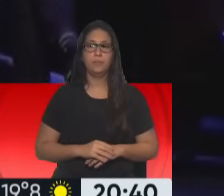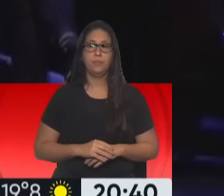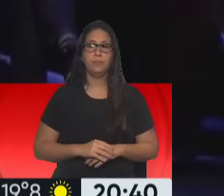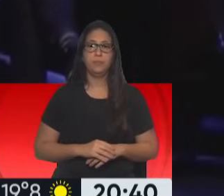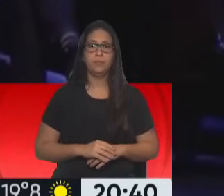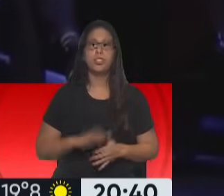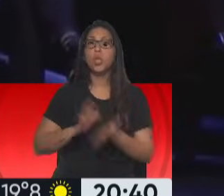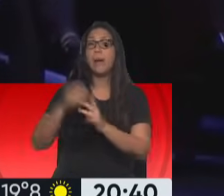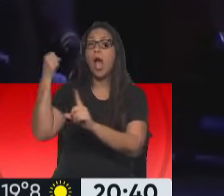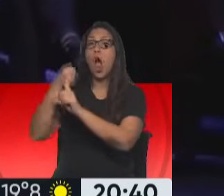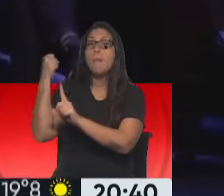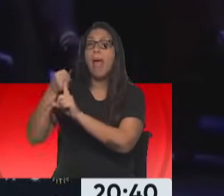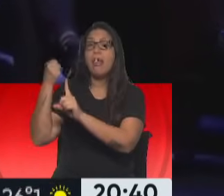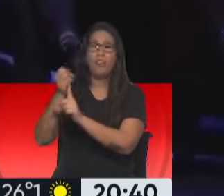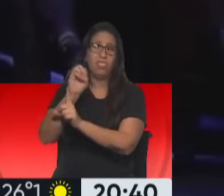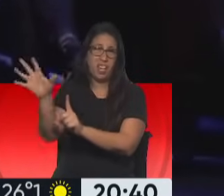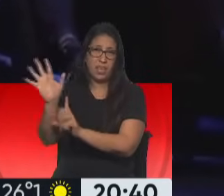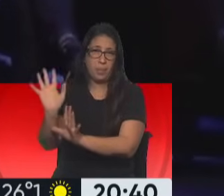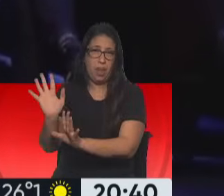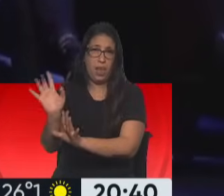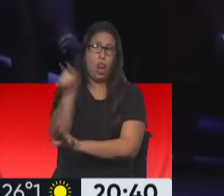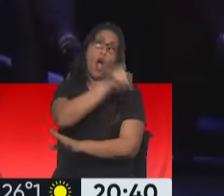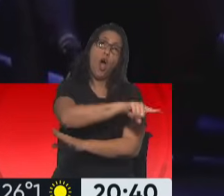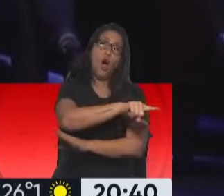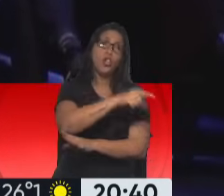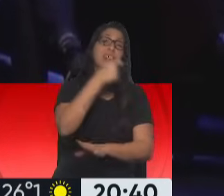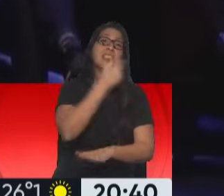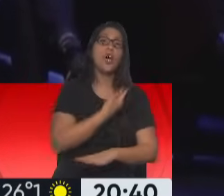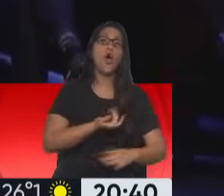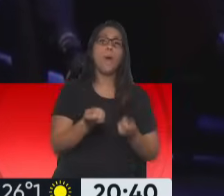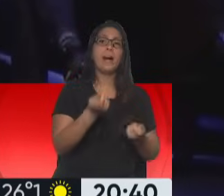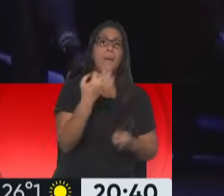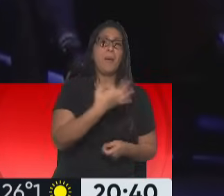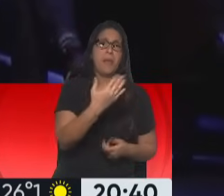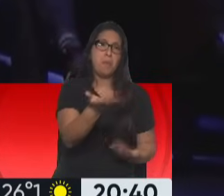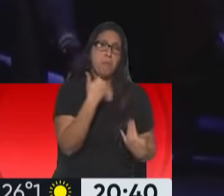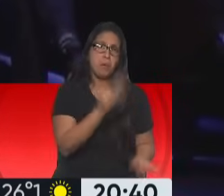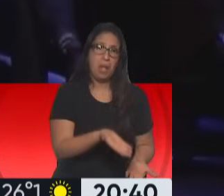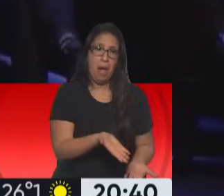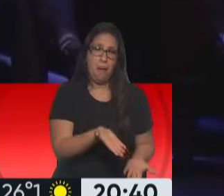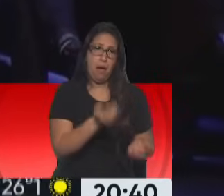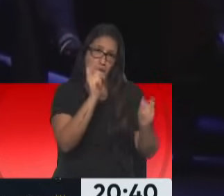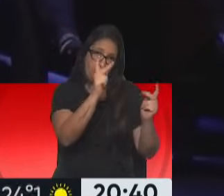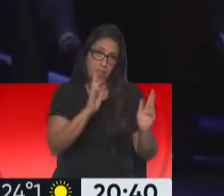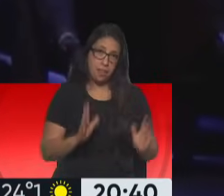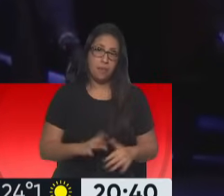Digamos, lo de golpeador es deplorable, lo otro, si hubiera gobernado bien, a nadie le hubiera importado. ¿Ok?